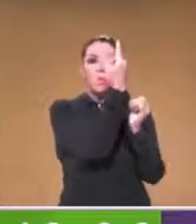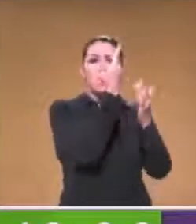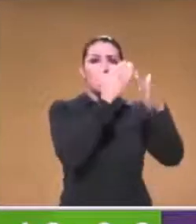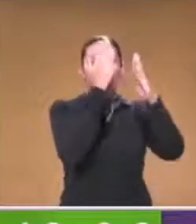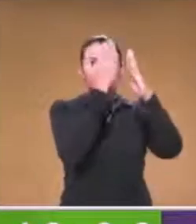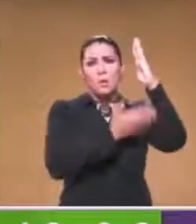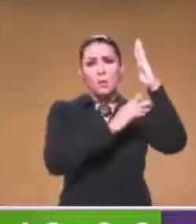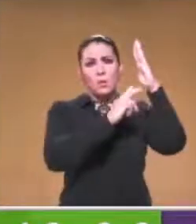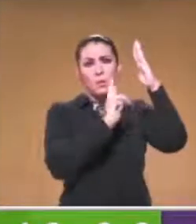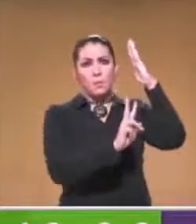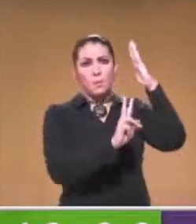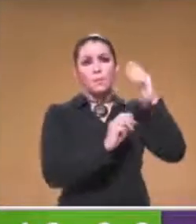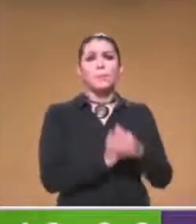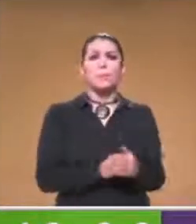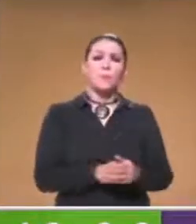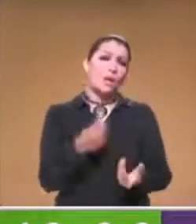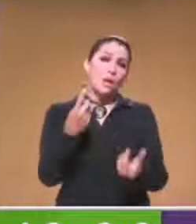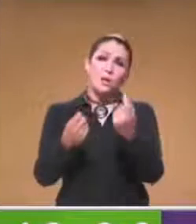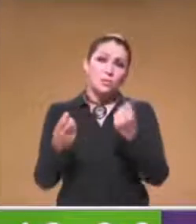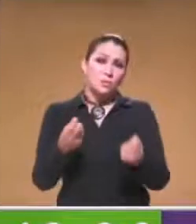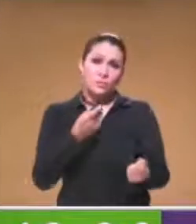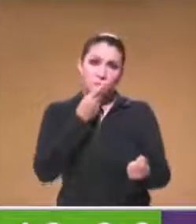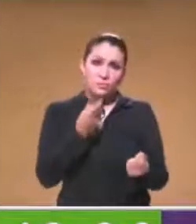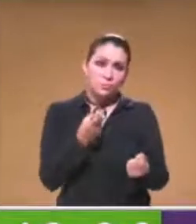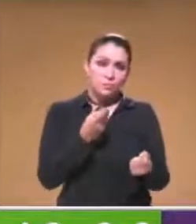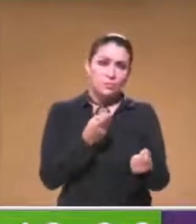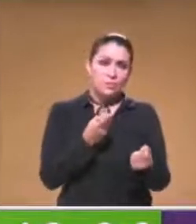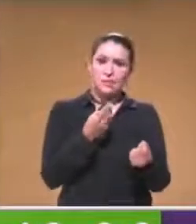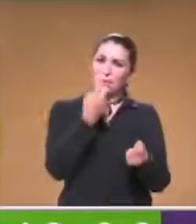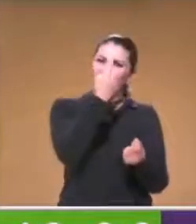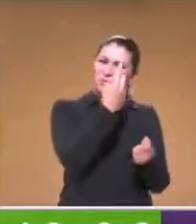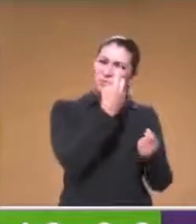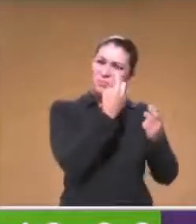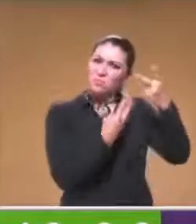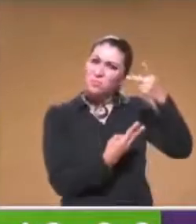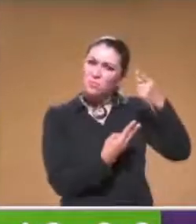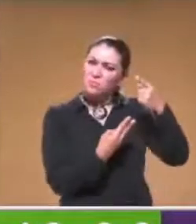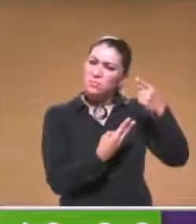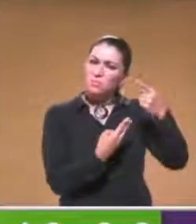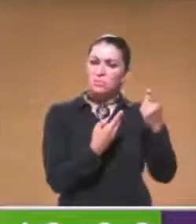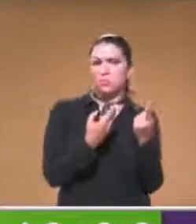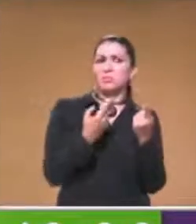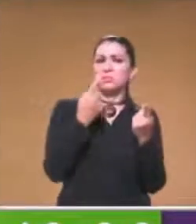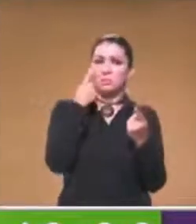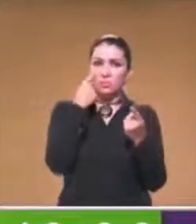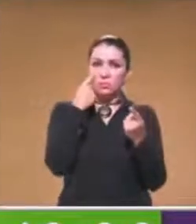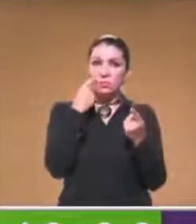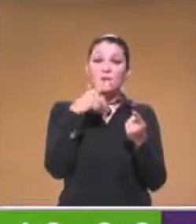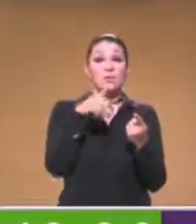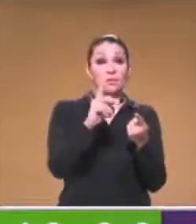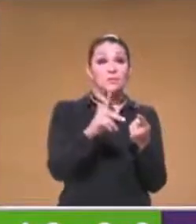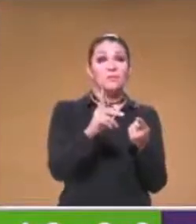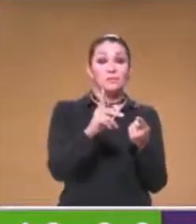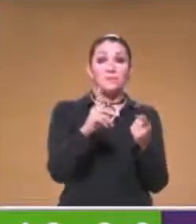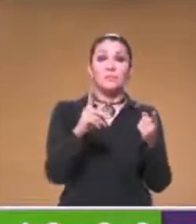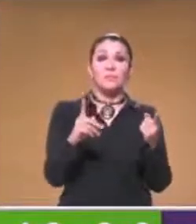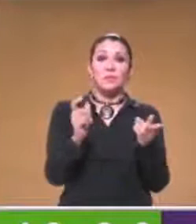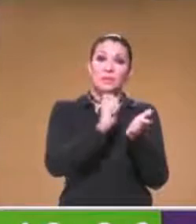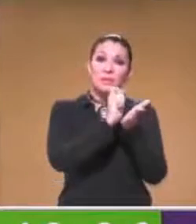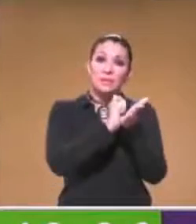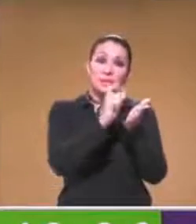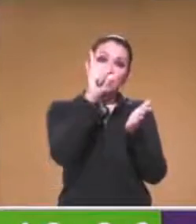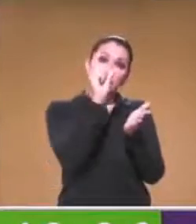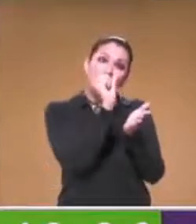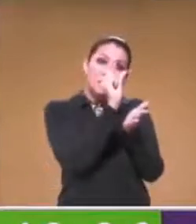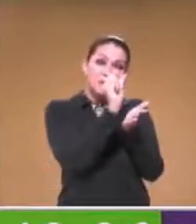muchos no decimos que un medio es una fracción decimal, pero lo que sucede es que está escrita en su mínima